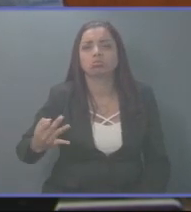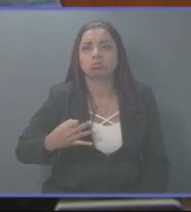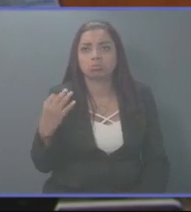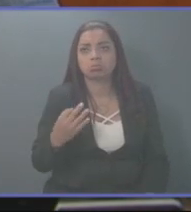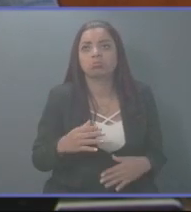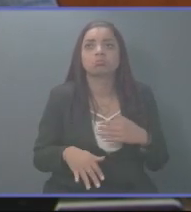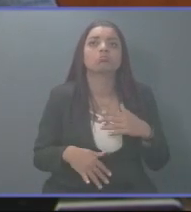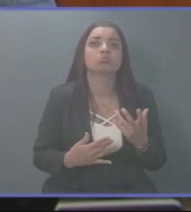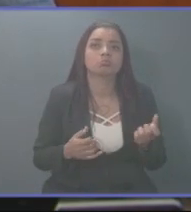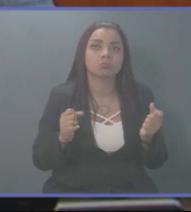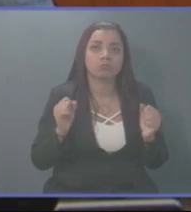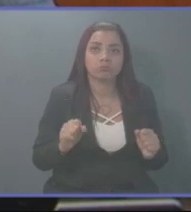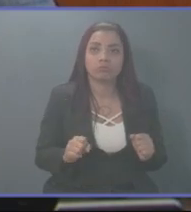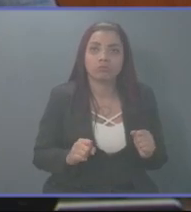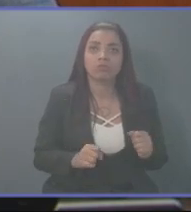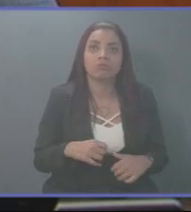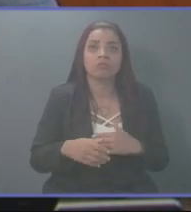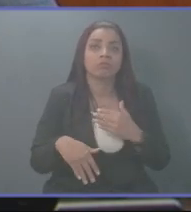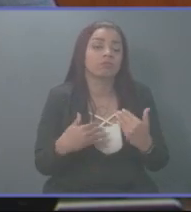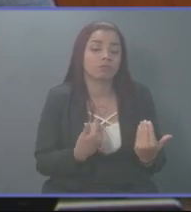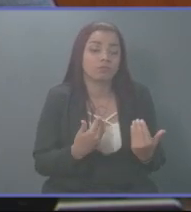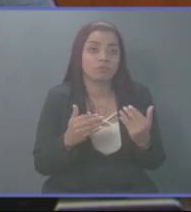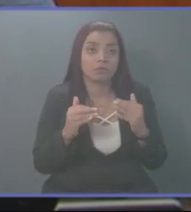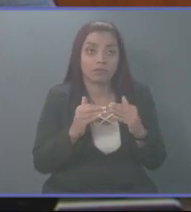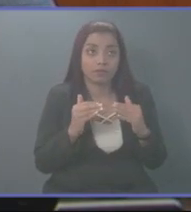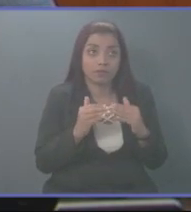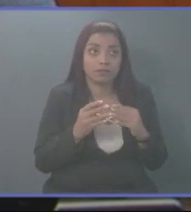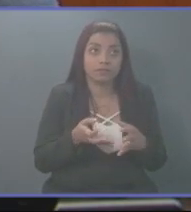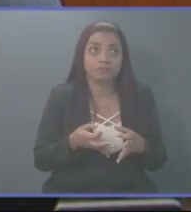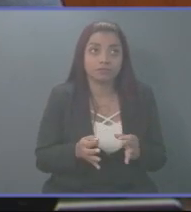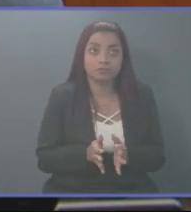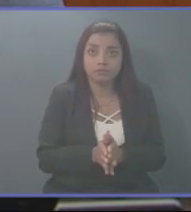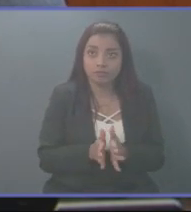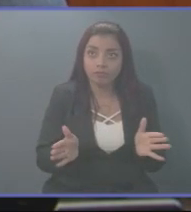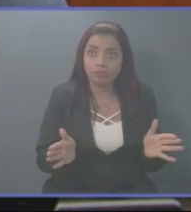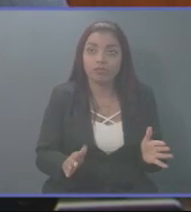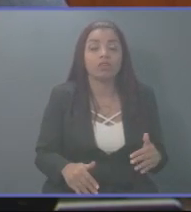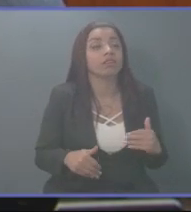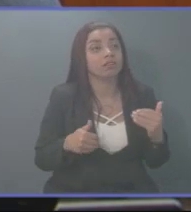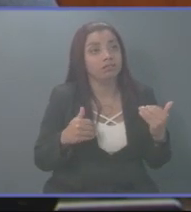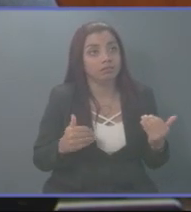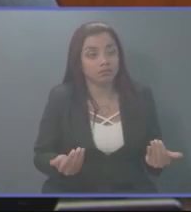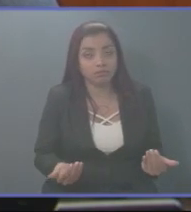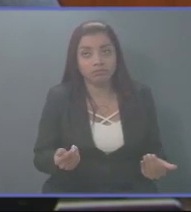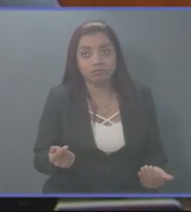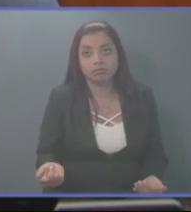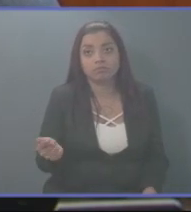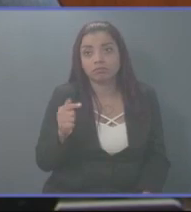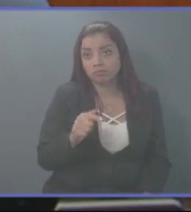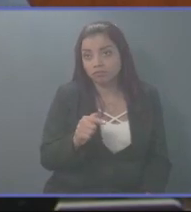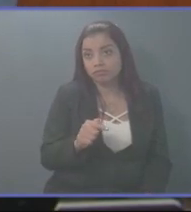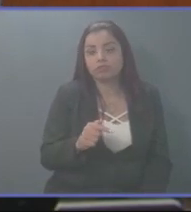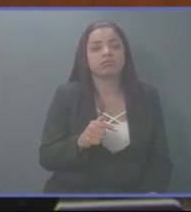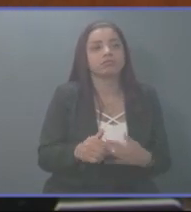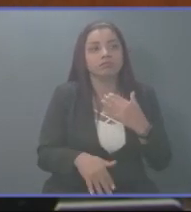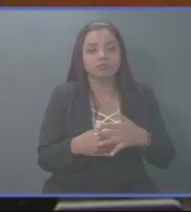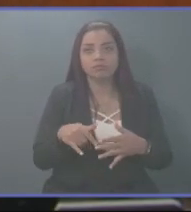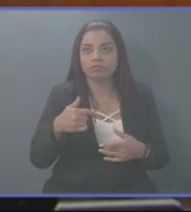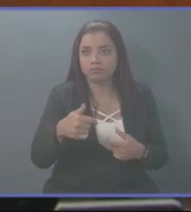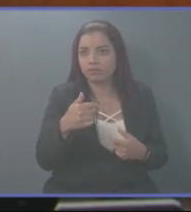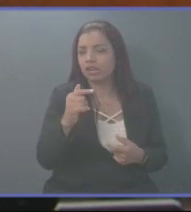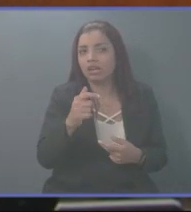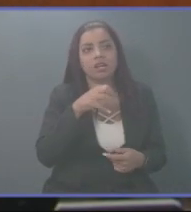poder responder al mismo de manera integral, toda vez que en estos instrumentos se